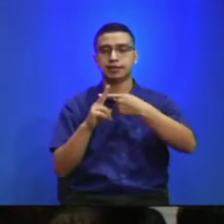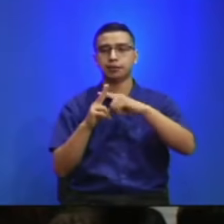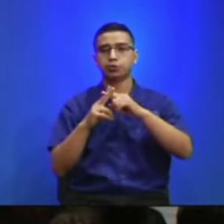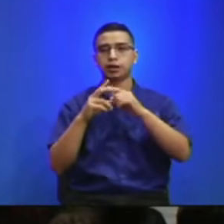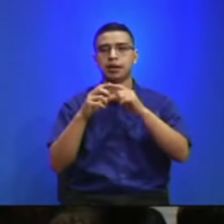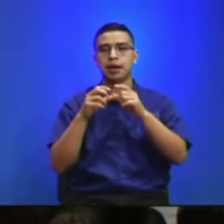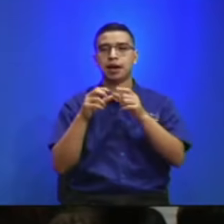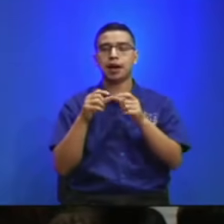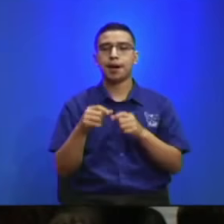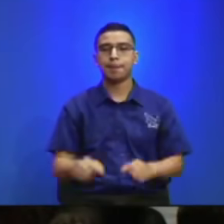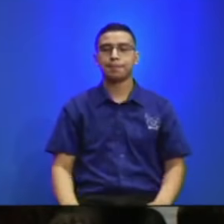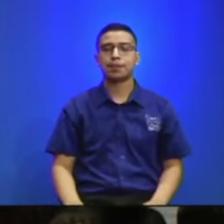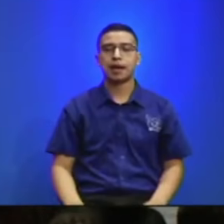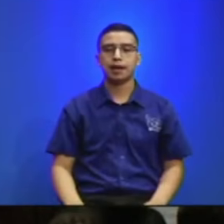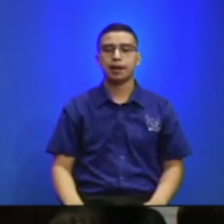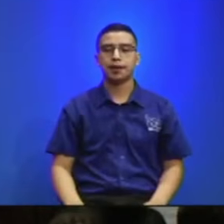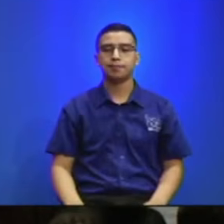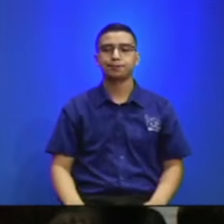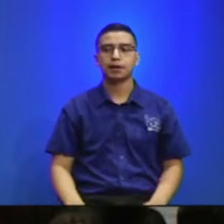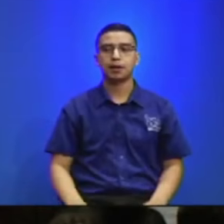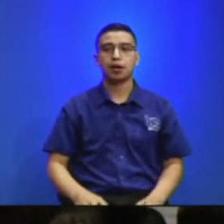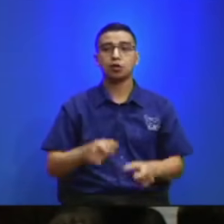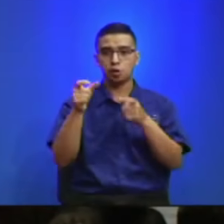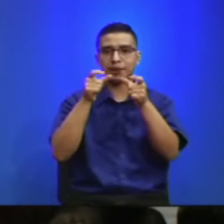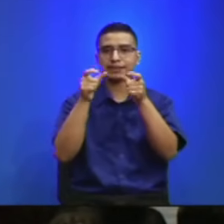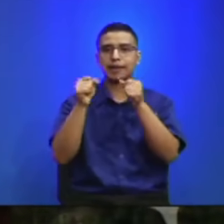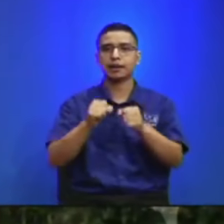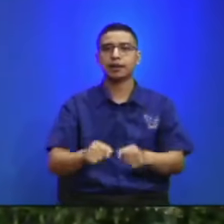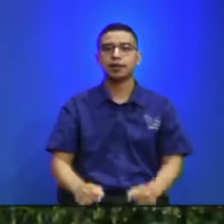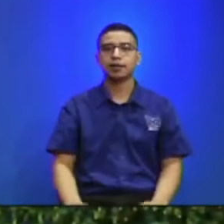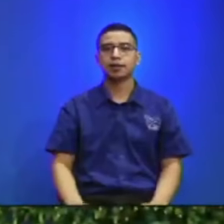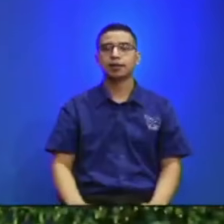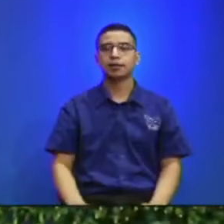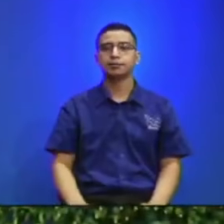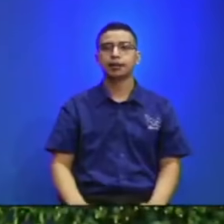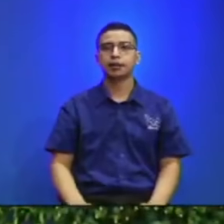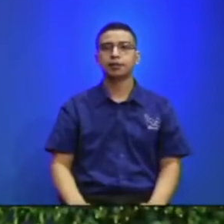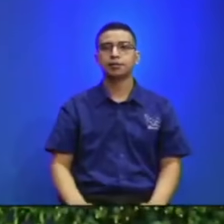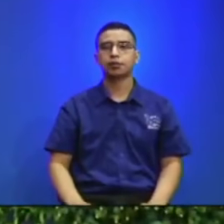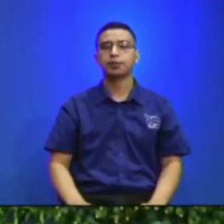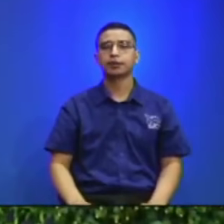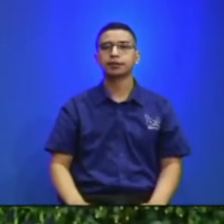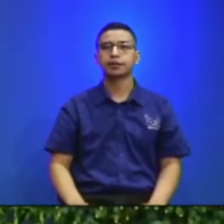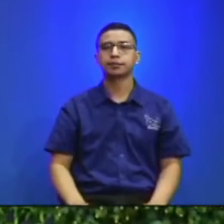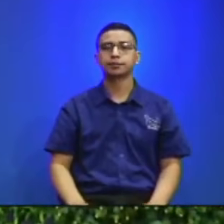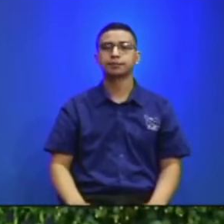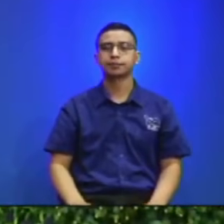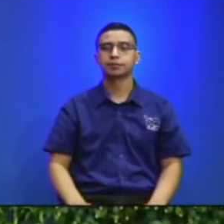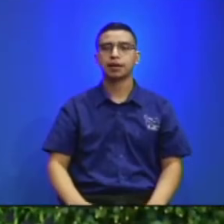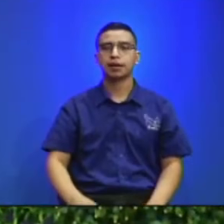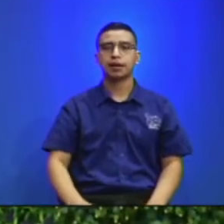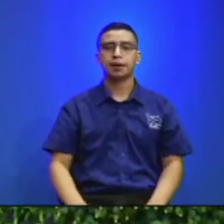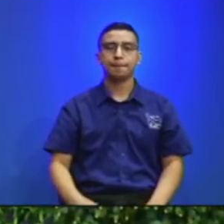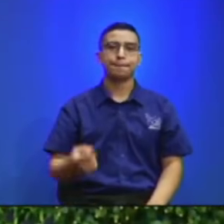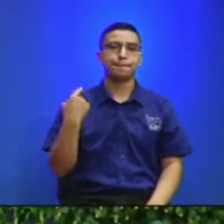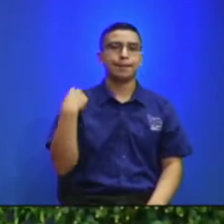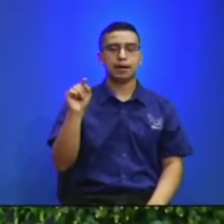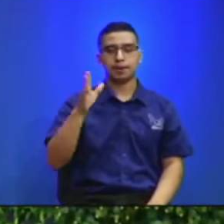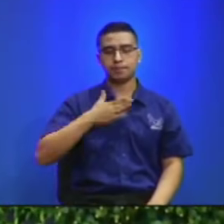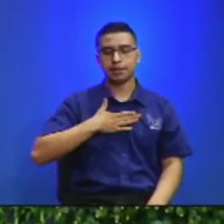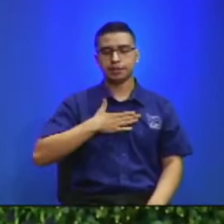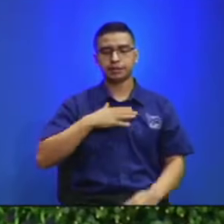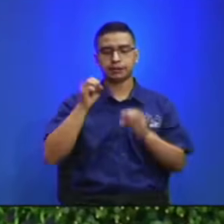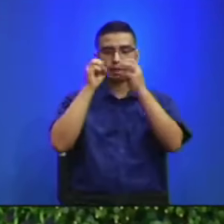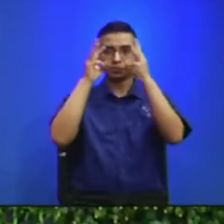obvio francamente no lo había visto nunca para mí es inédito no no no